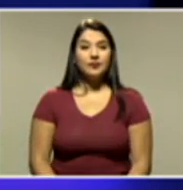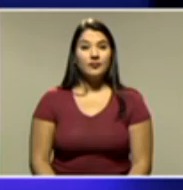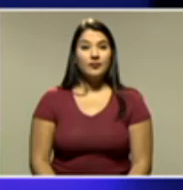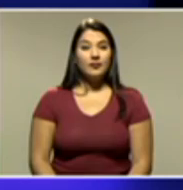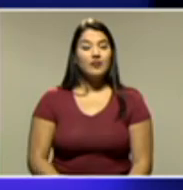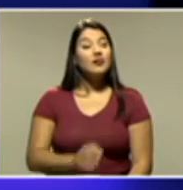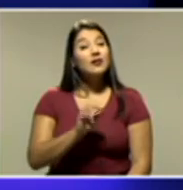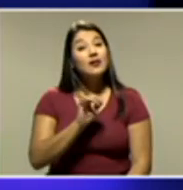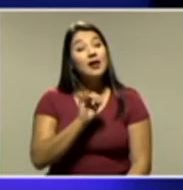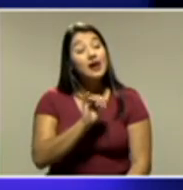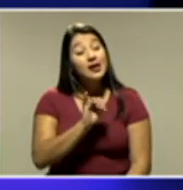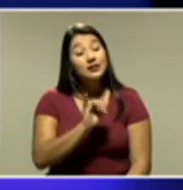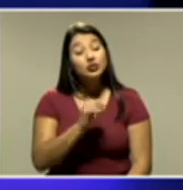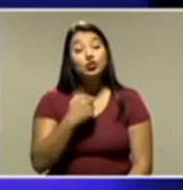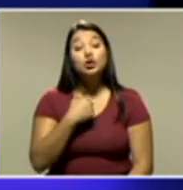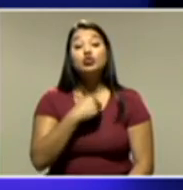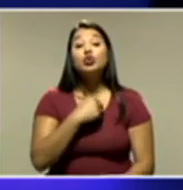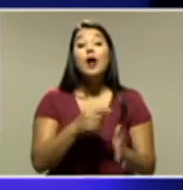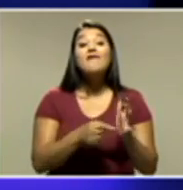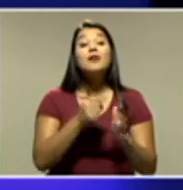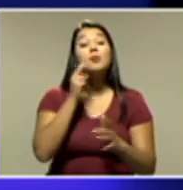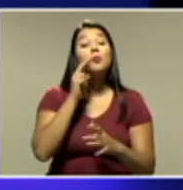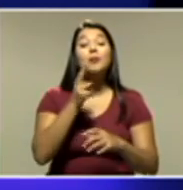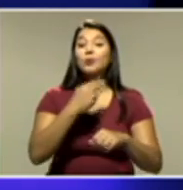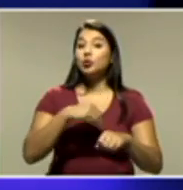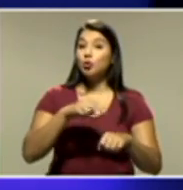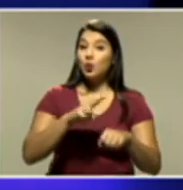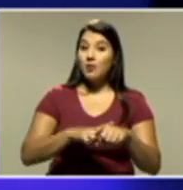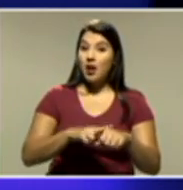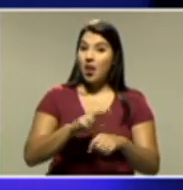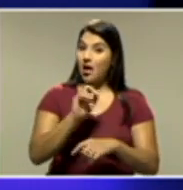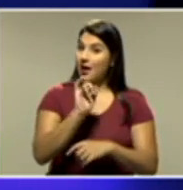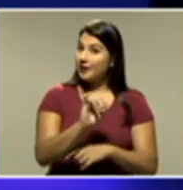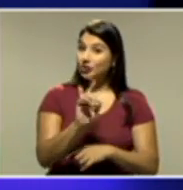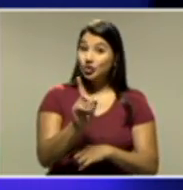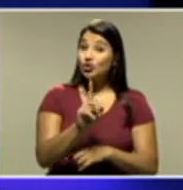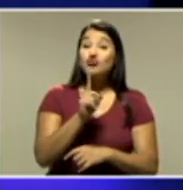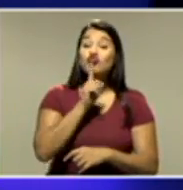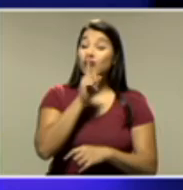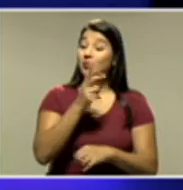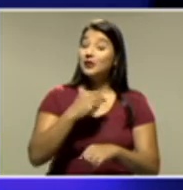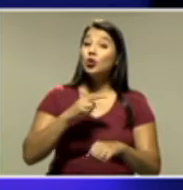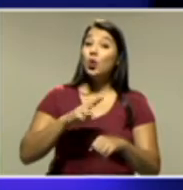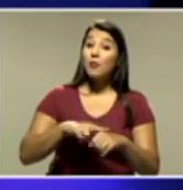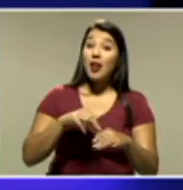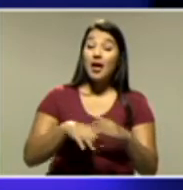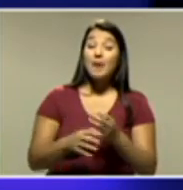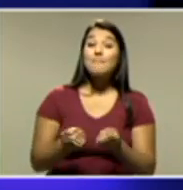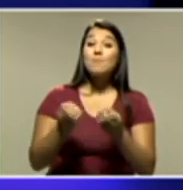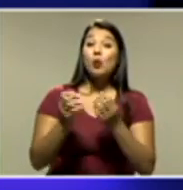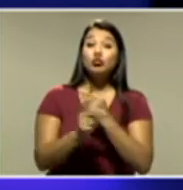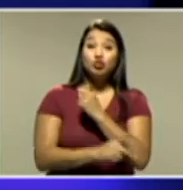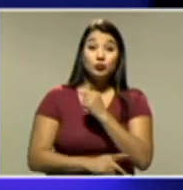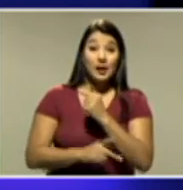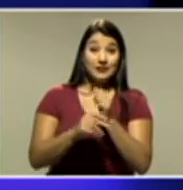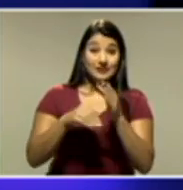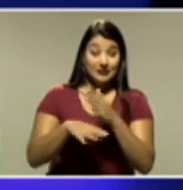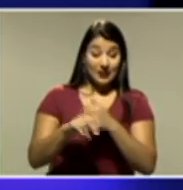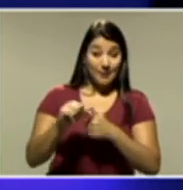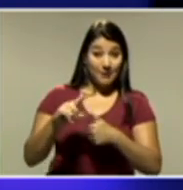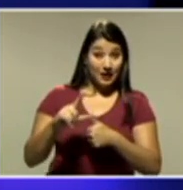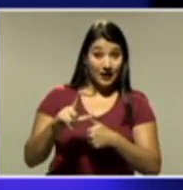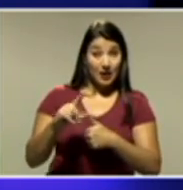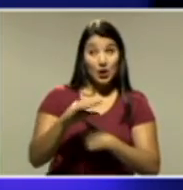Esto que damos por un hecho no es tan así en muchos países del mundo, en nuestra América Latina incluso.